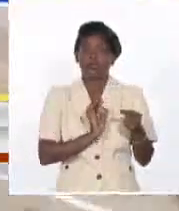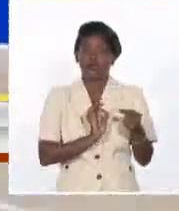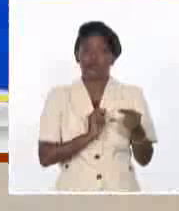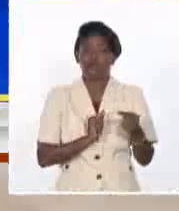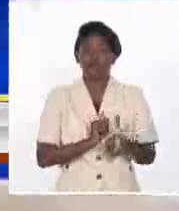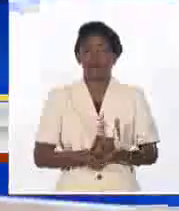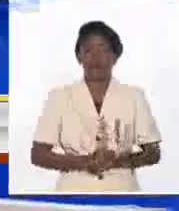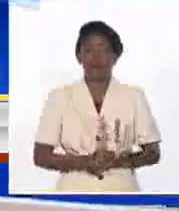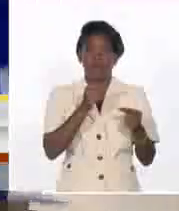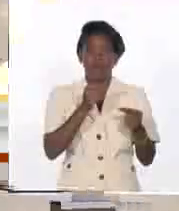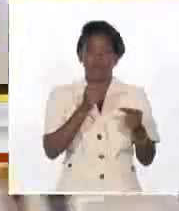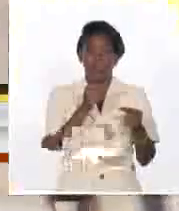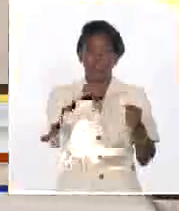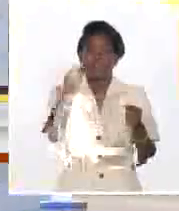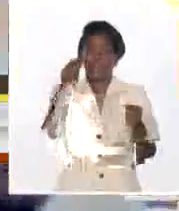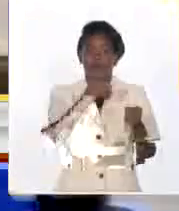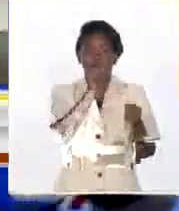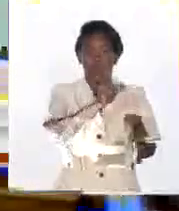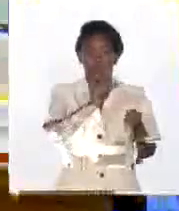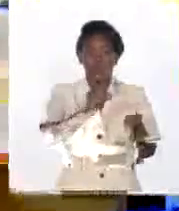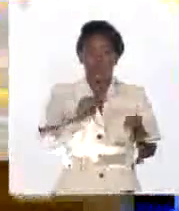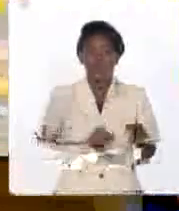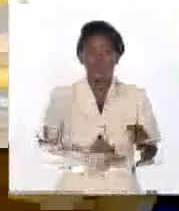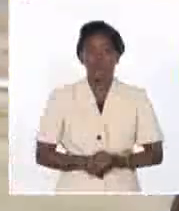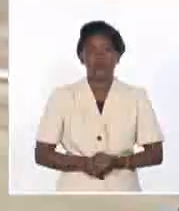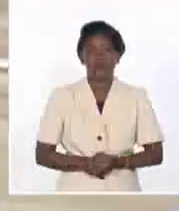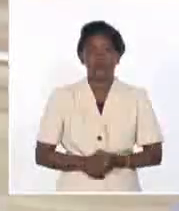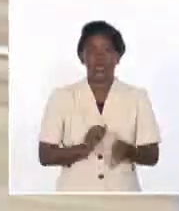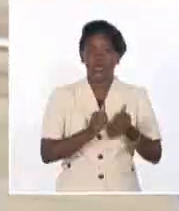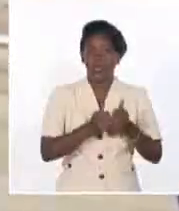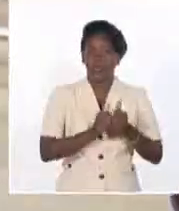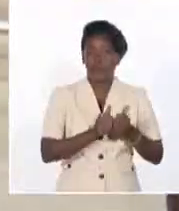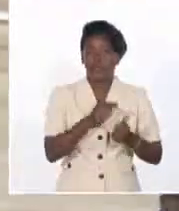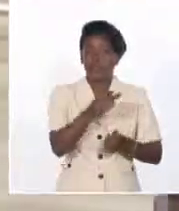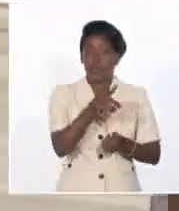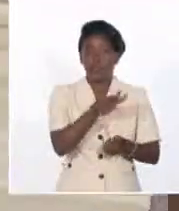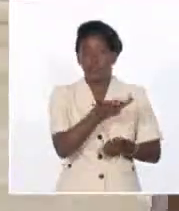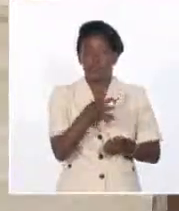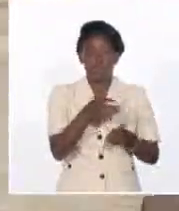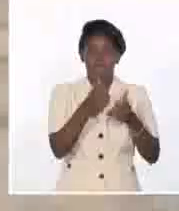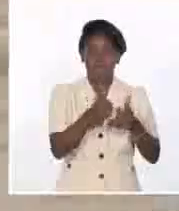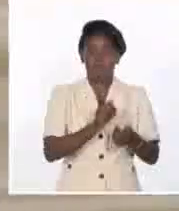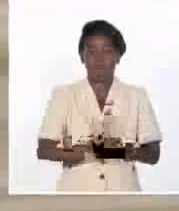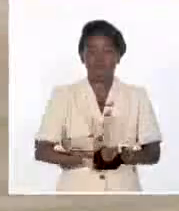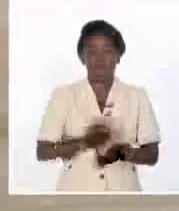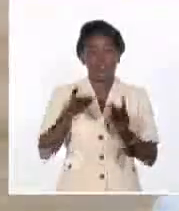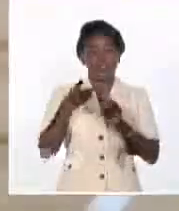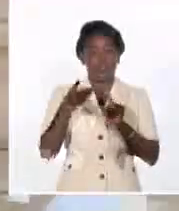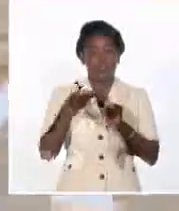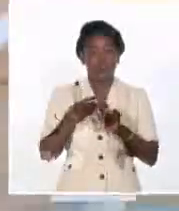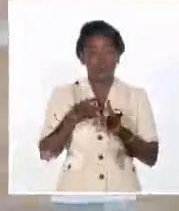en este caso Bahamas y está Panamá y nosotros, 4 de cada grupo, donde